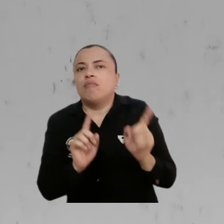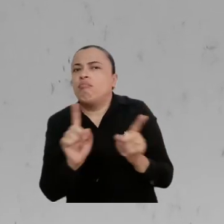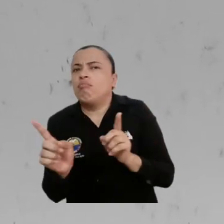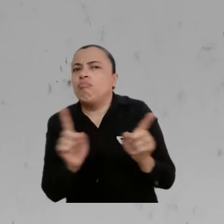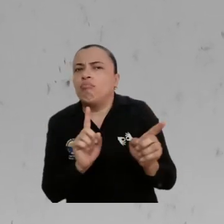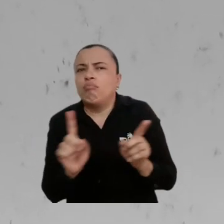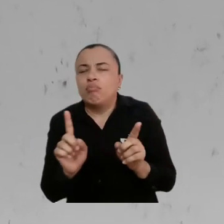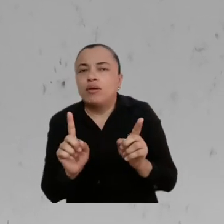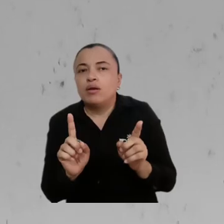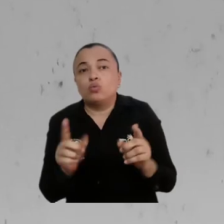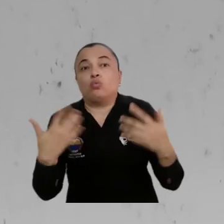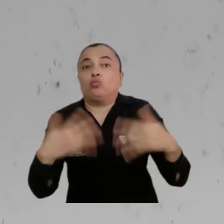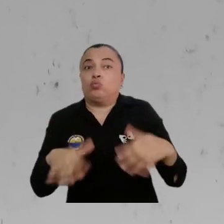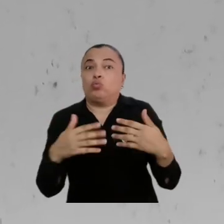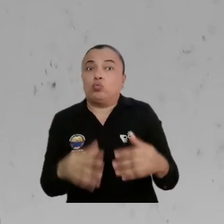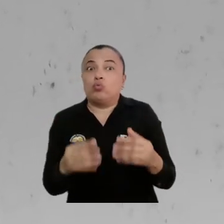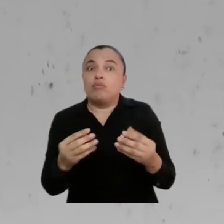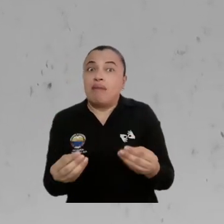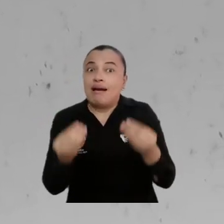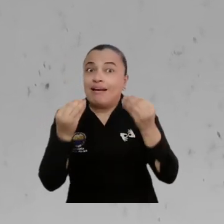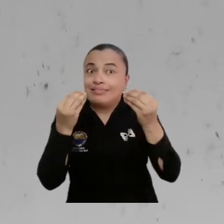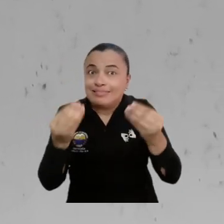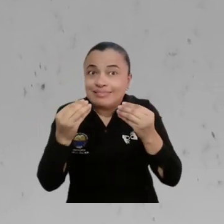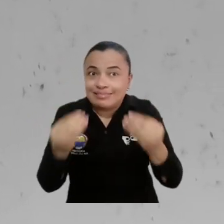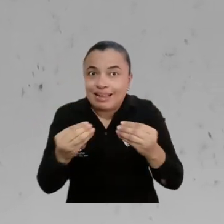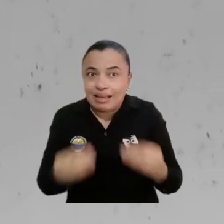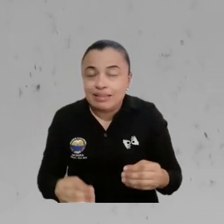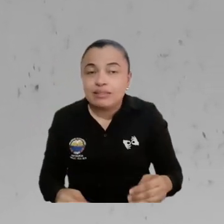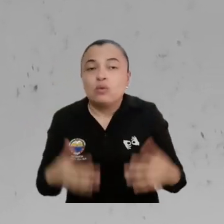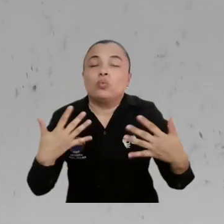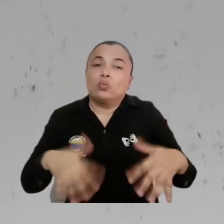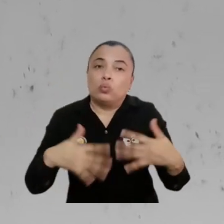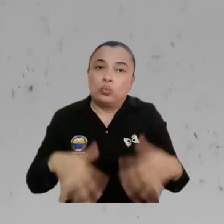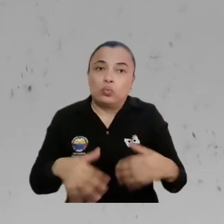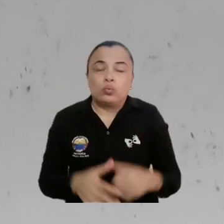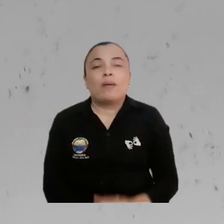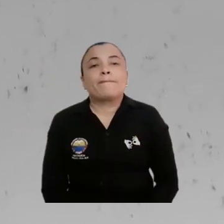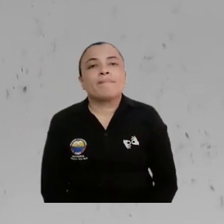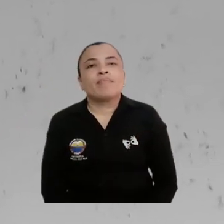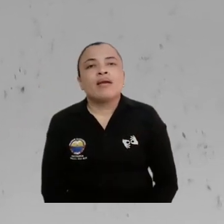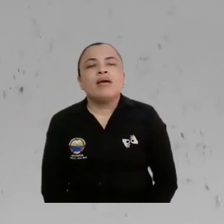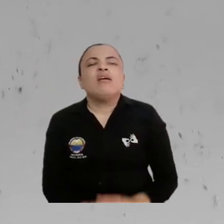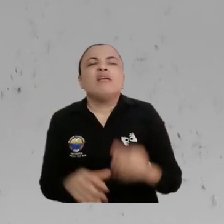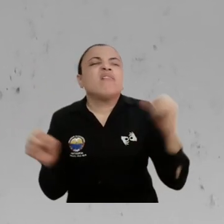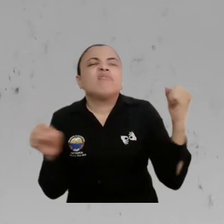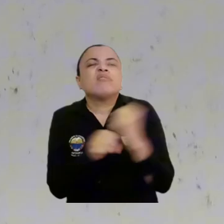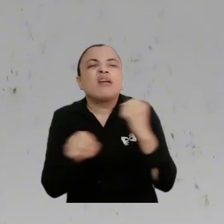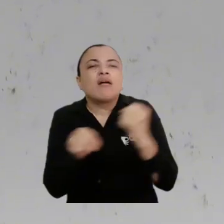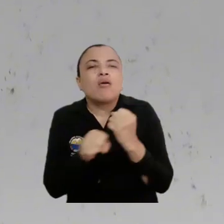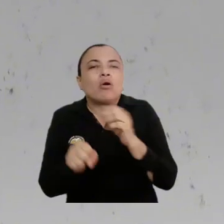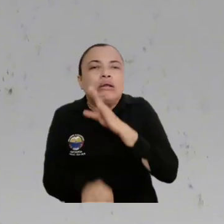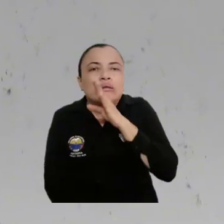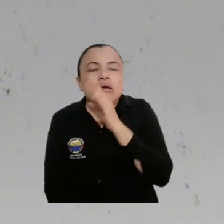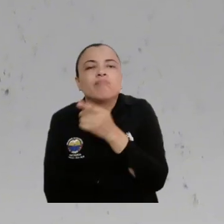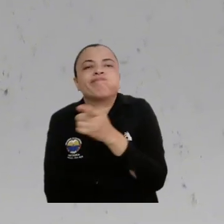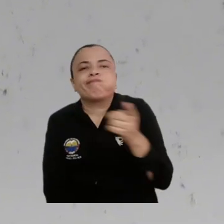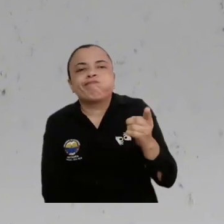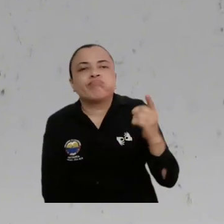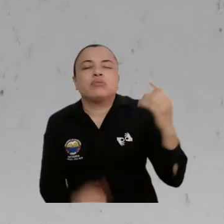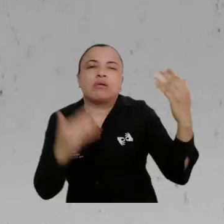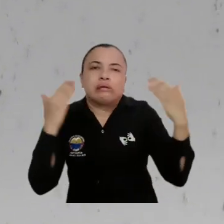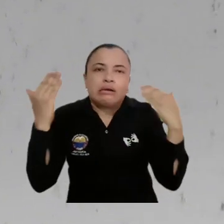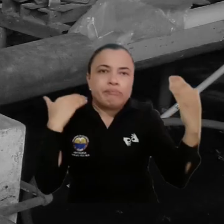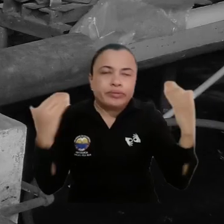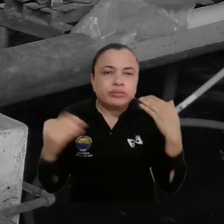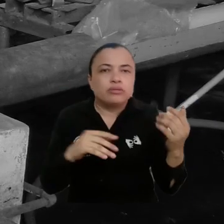muy alta para la región en la primera mitad del siglo XX. La mano de obra estaba compuesta por campesinos locales, arrieros y